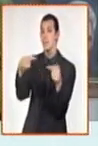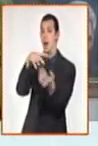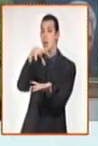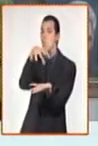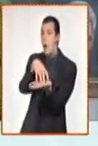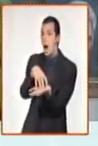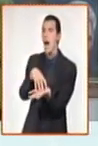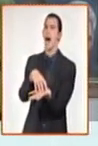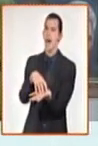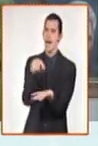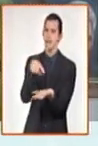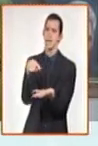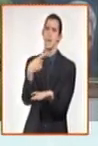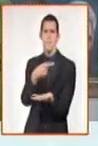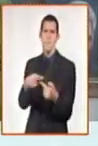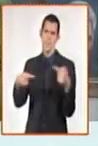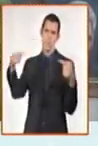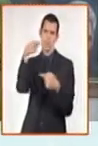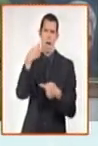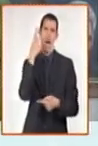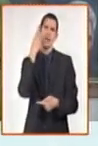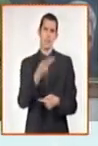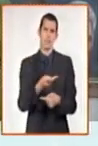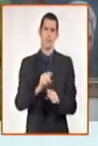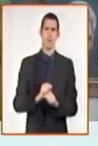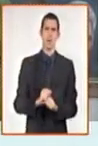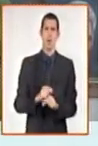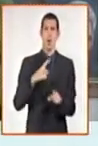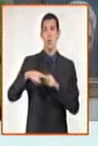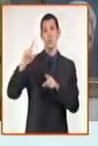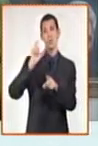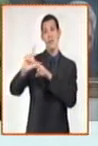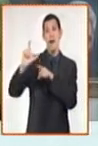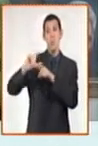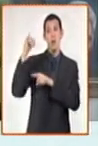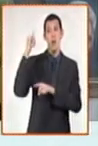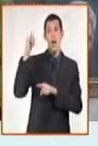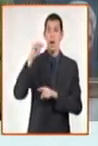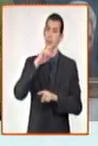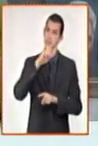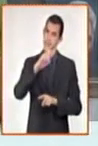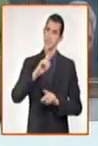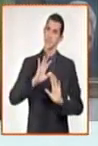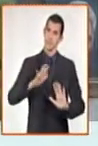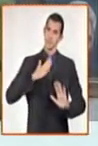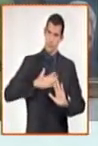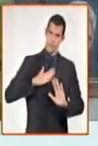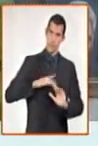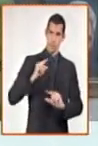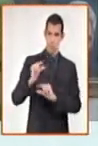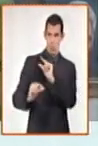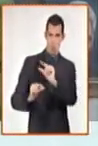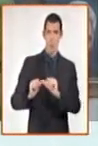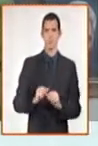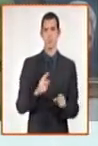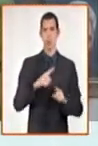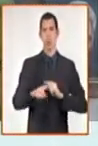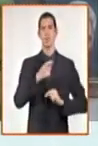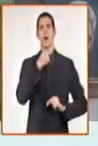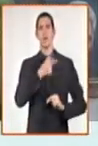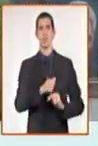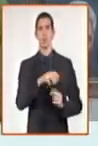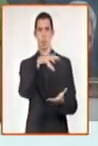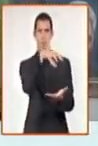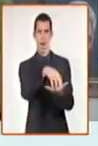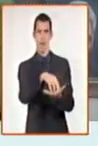vía de los grupos electrógenos, también le pudiéramos estar dando servicio en las próximas horas, dígase San Juan, La Coloma también,